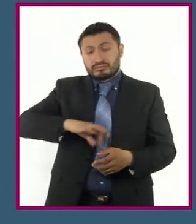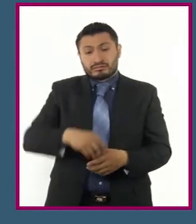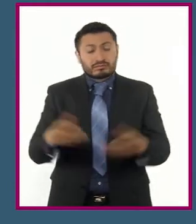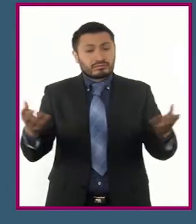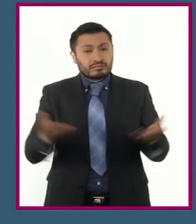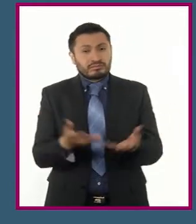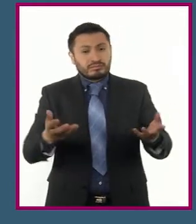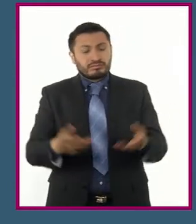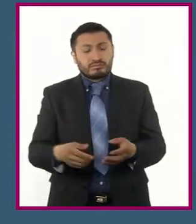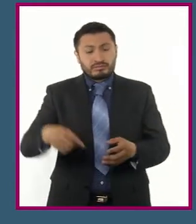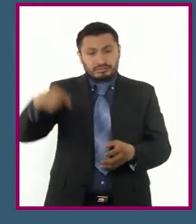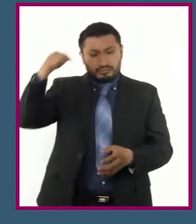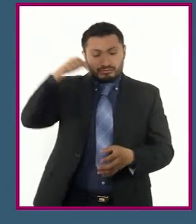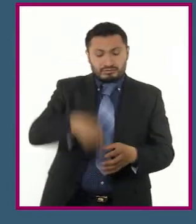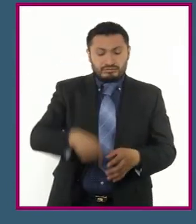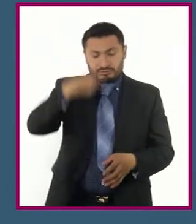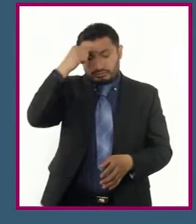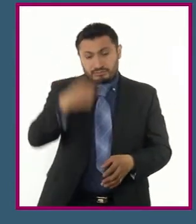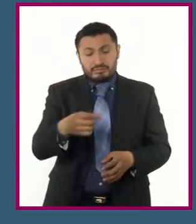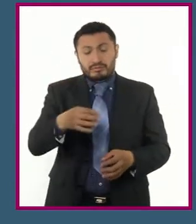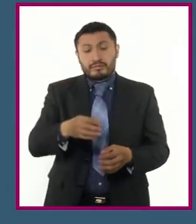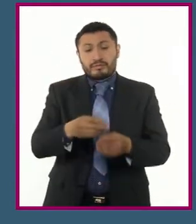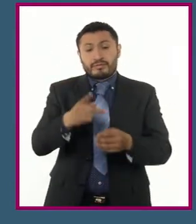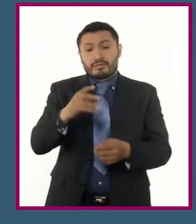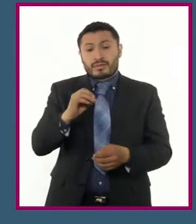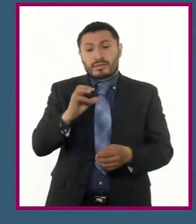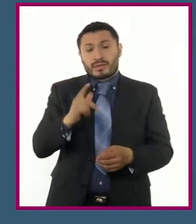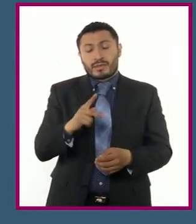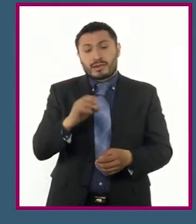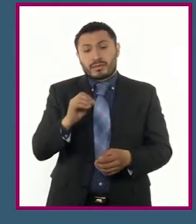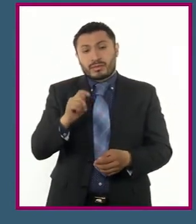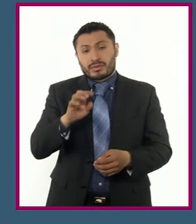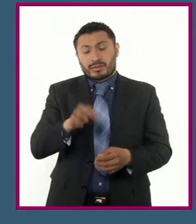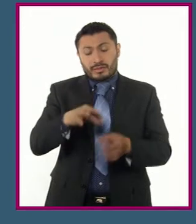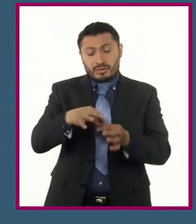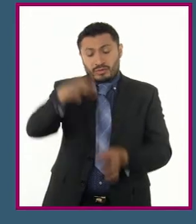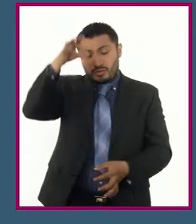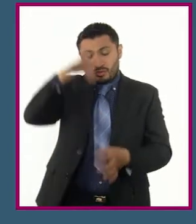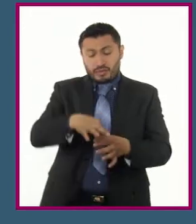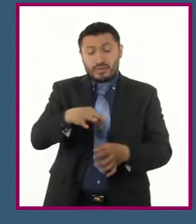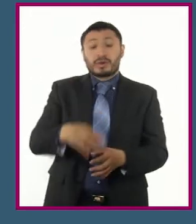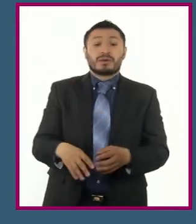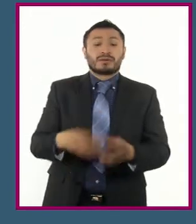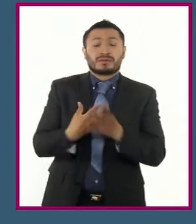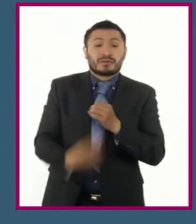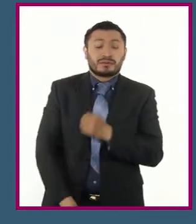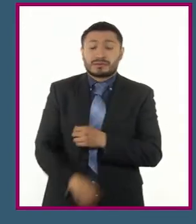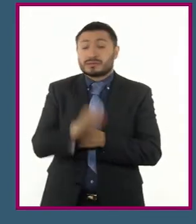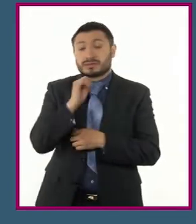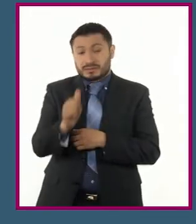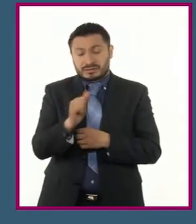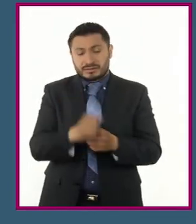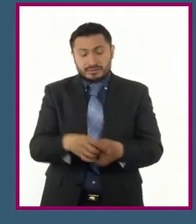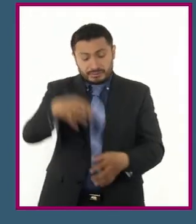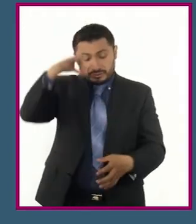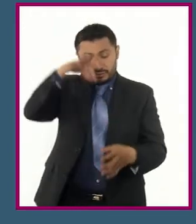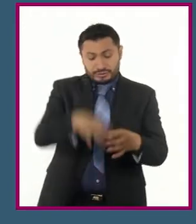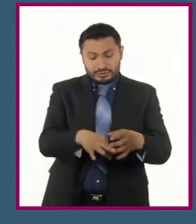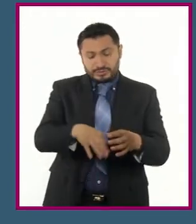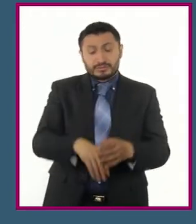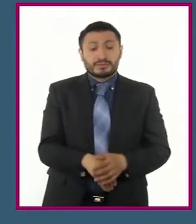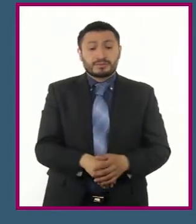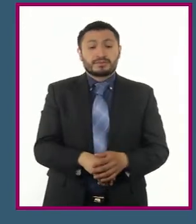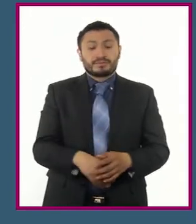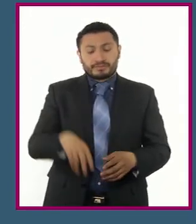haremos un agujero para introducir un popote, evitando que haya fuga y llegar al fondo del vaso. Las pinzas de madera para